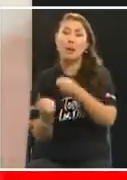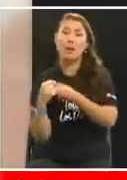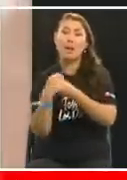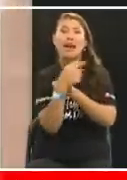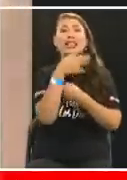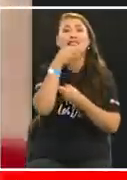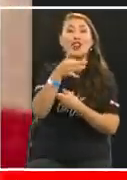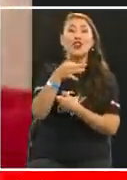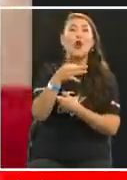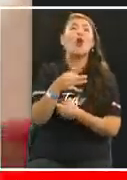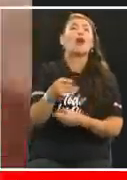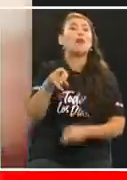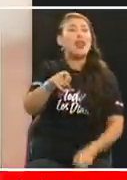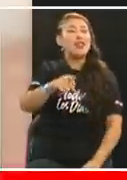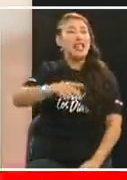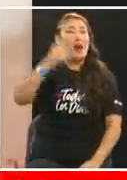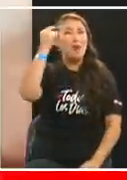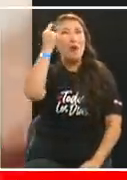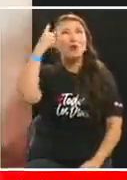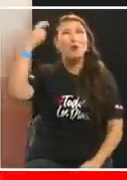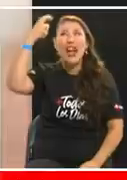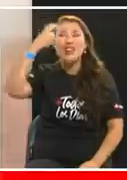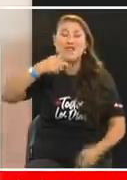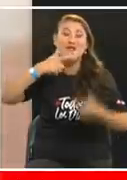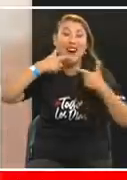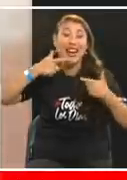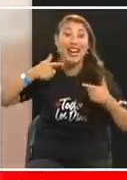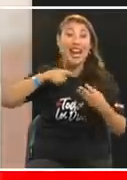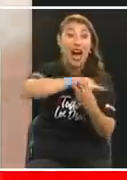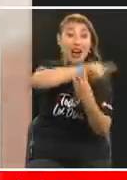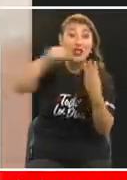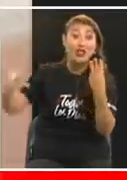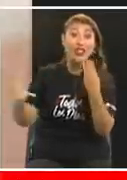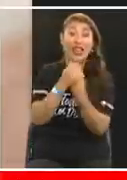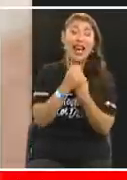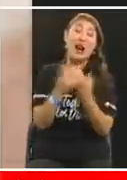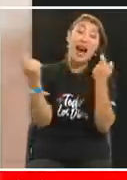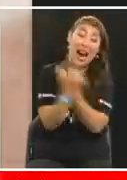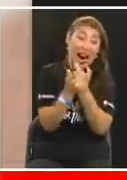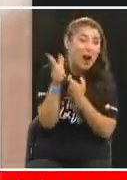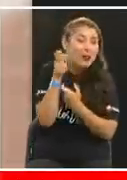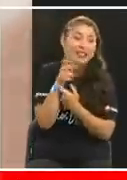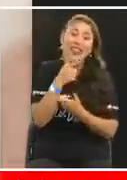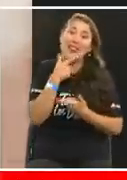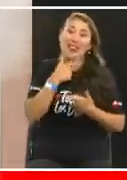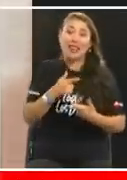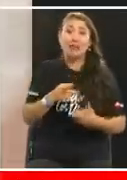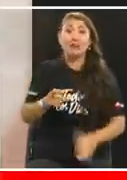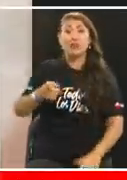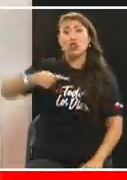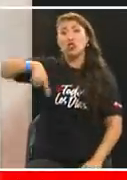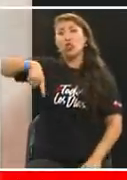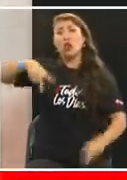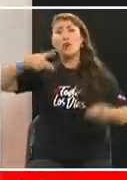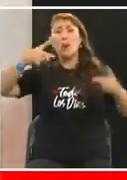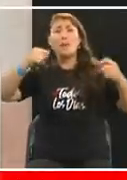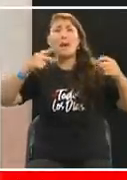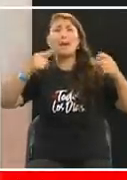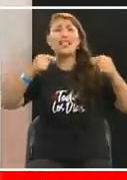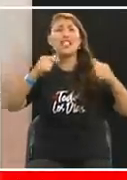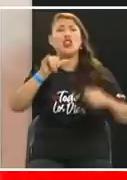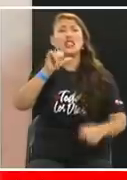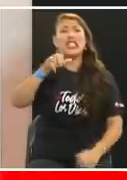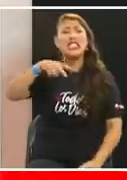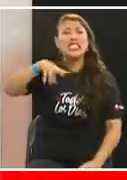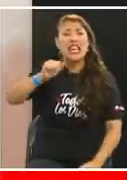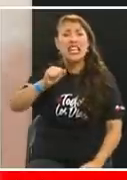a decir que para ellos sería alucinante escucharnos reír a nosotros tres. Oye, somos lo más parecido a una hiena, pero da